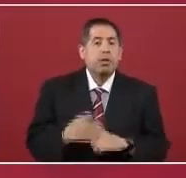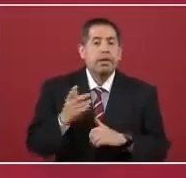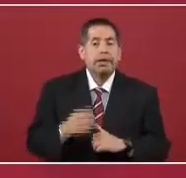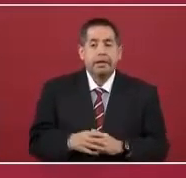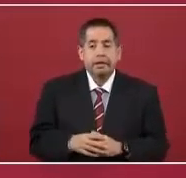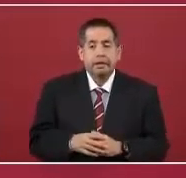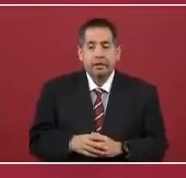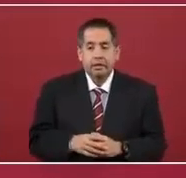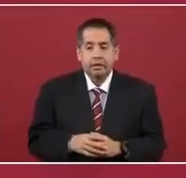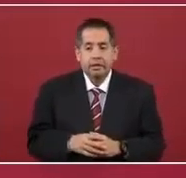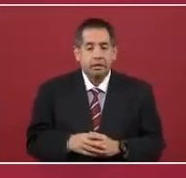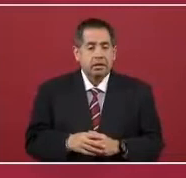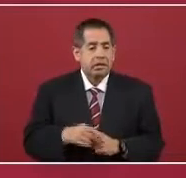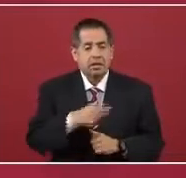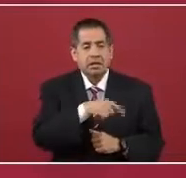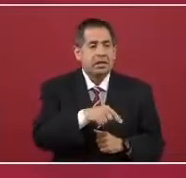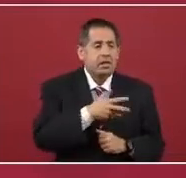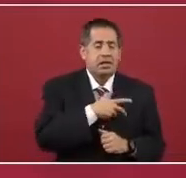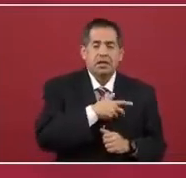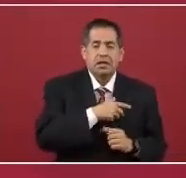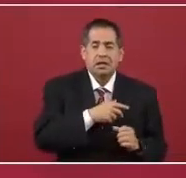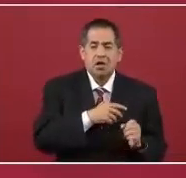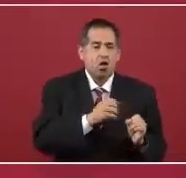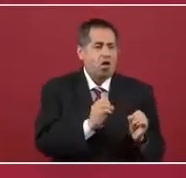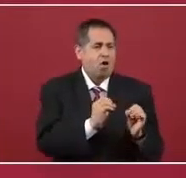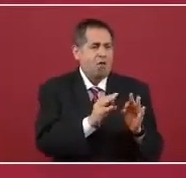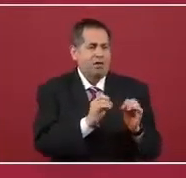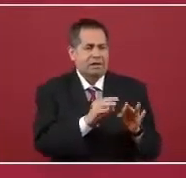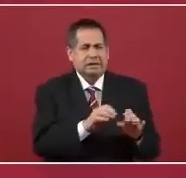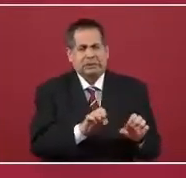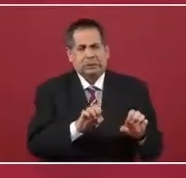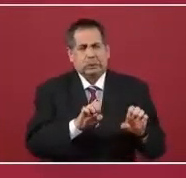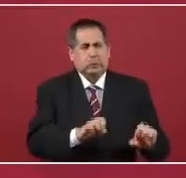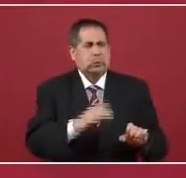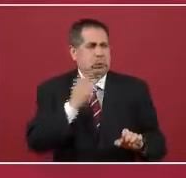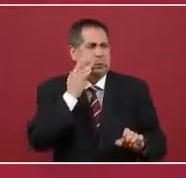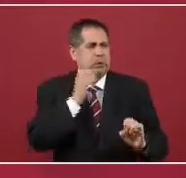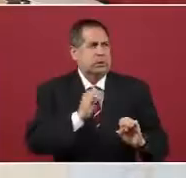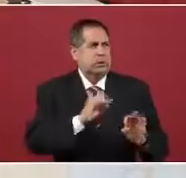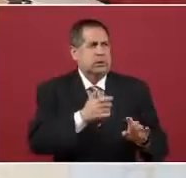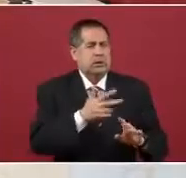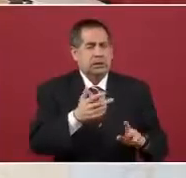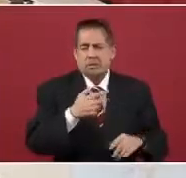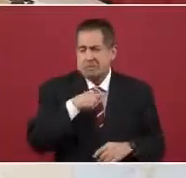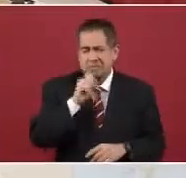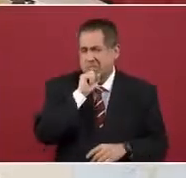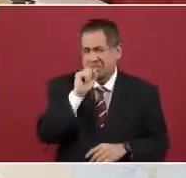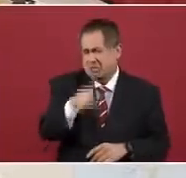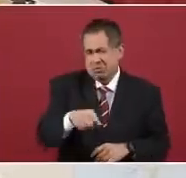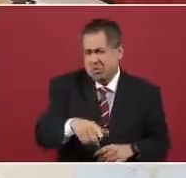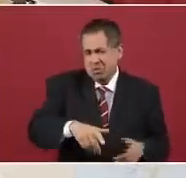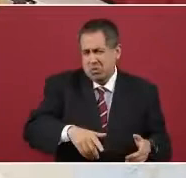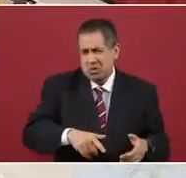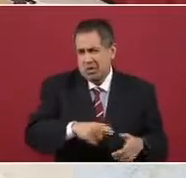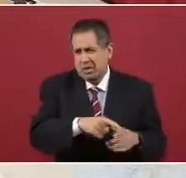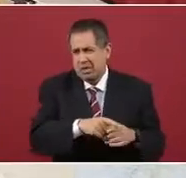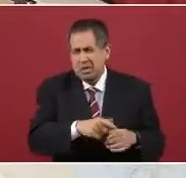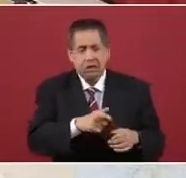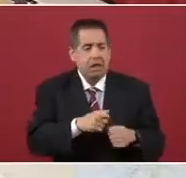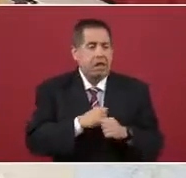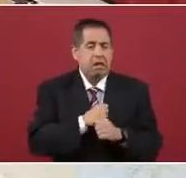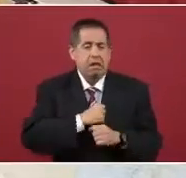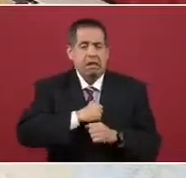se mantenían oficinas muy costosas y lo mismo puro